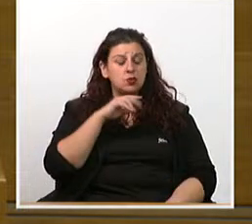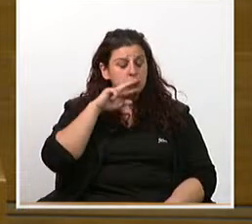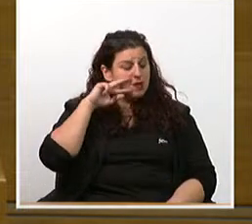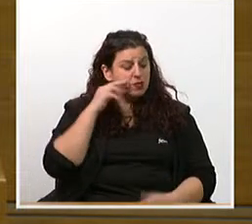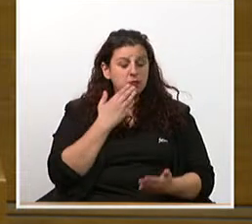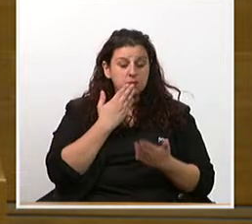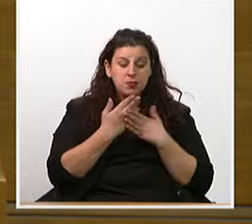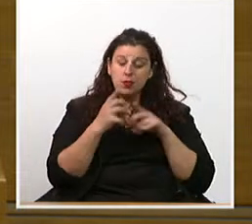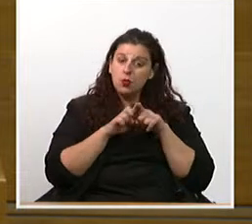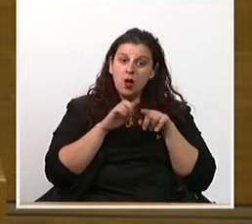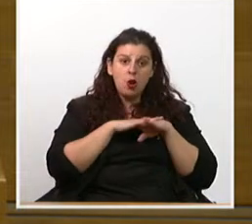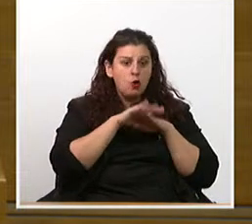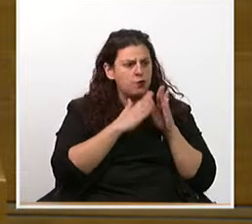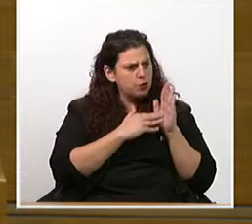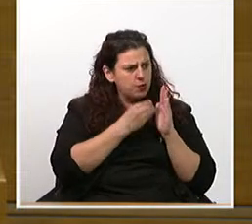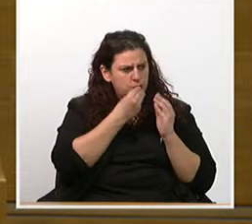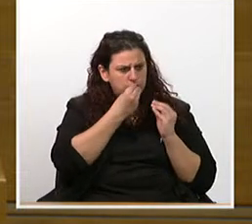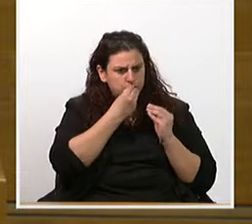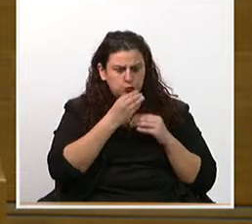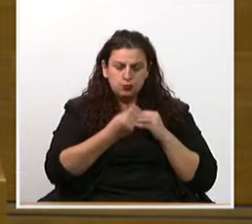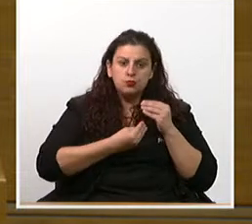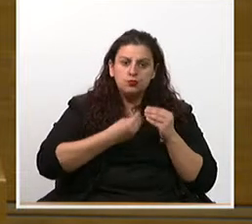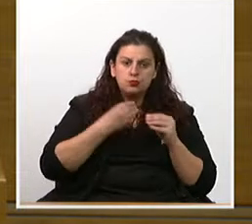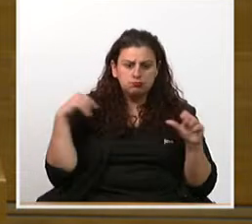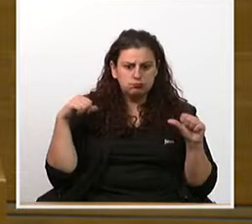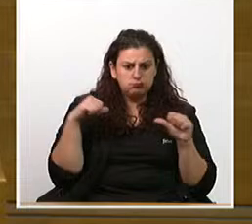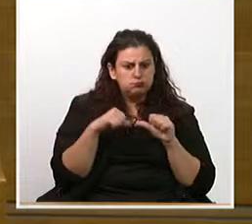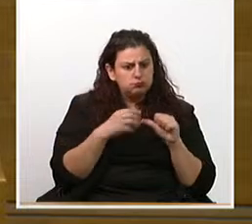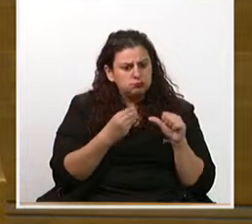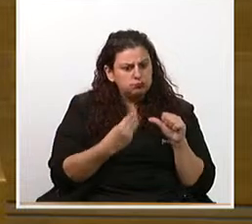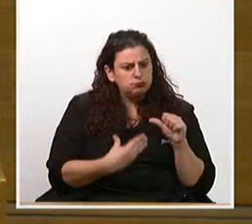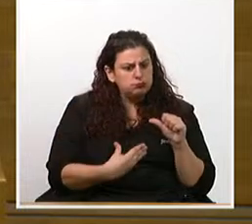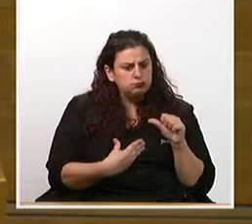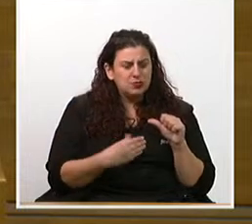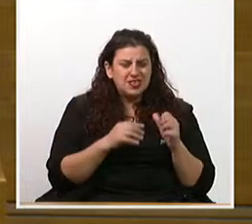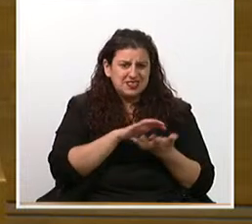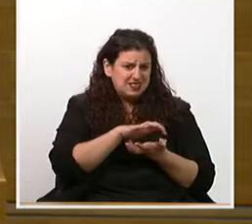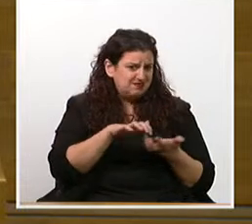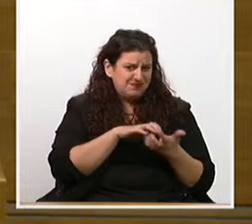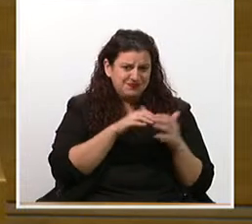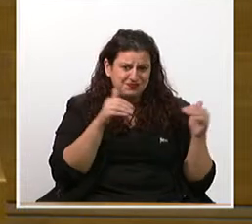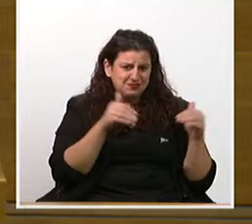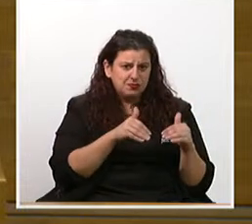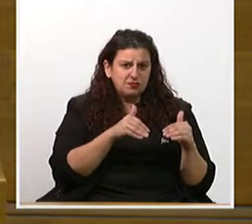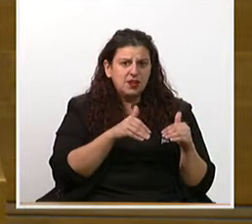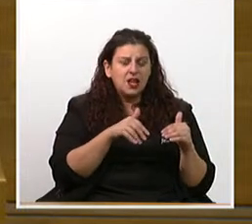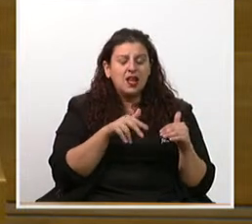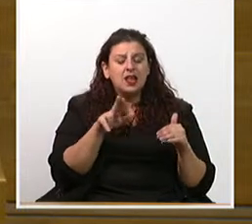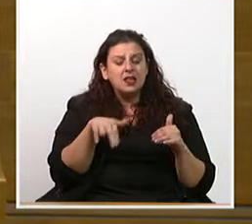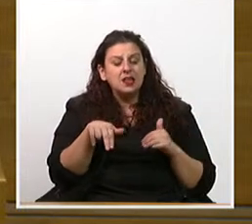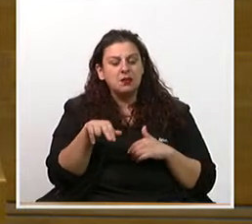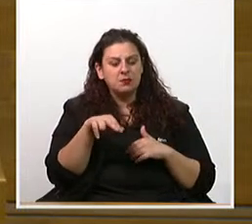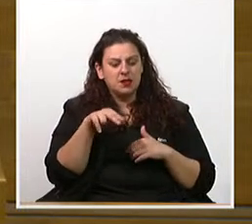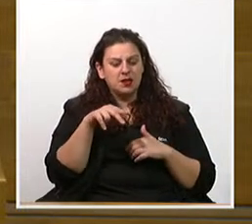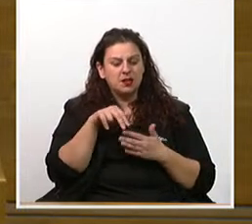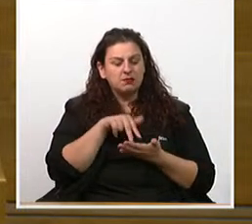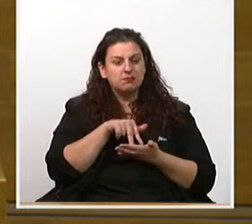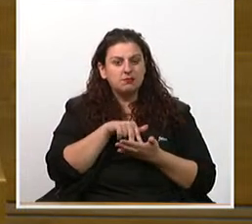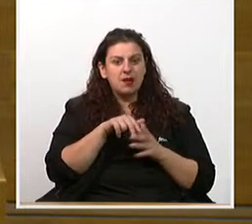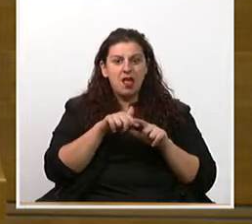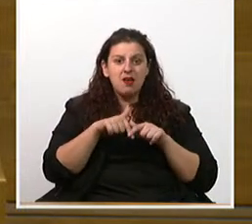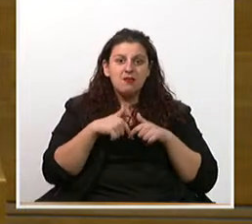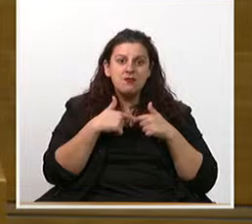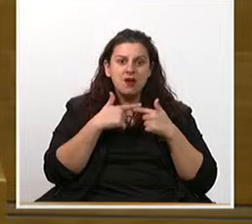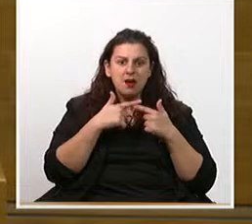consell ha estado a la altura Durante este tiempo en esta catástrofe también lo esté para que todas y cada una de las familias